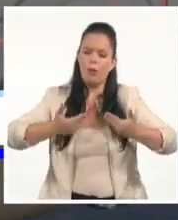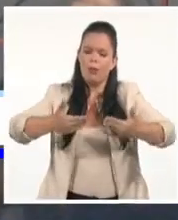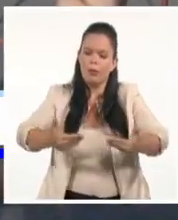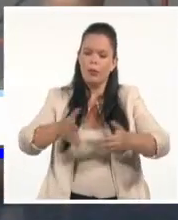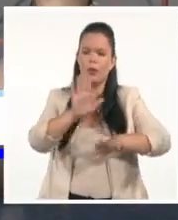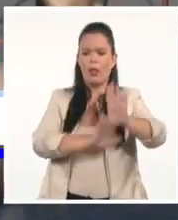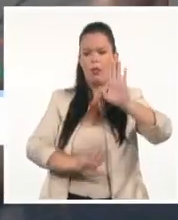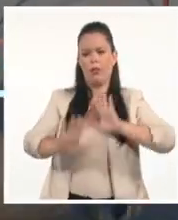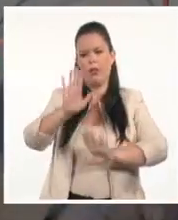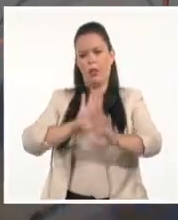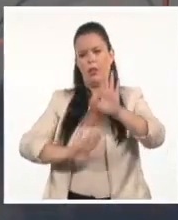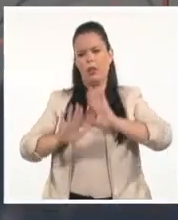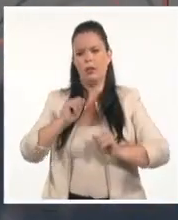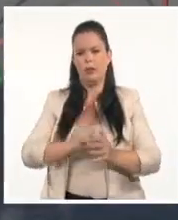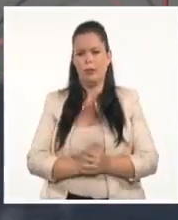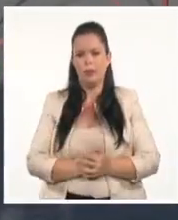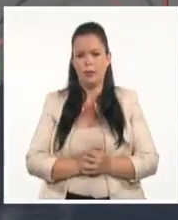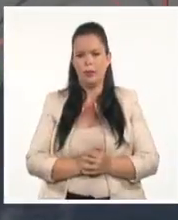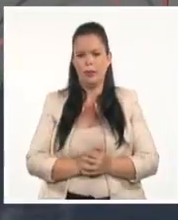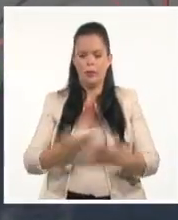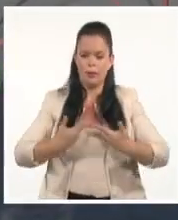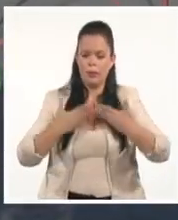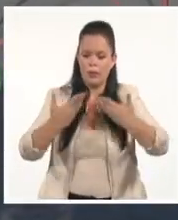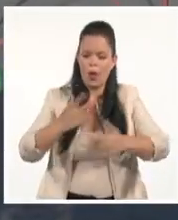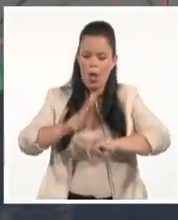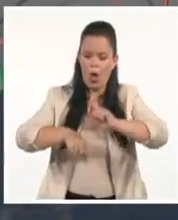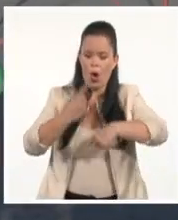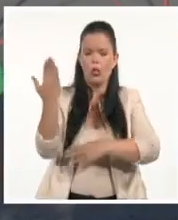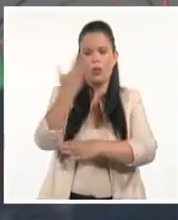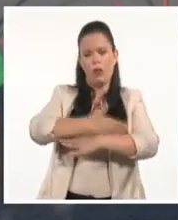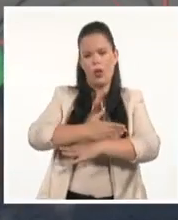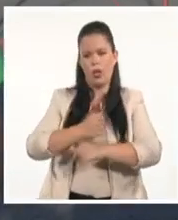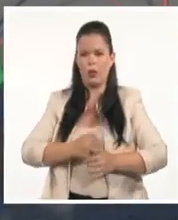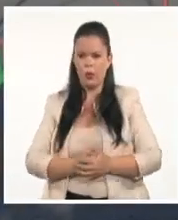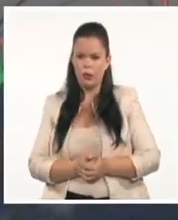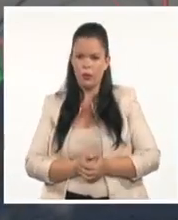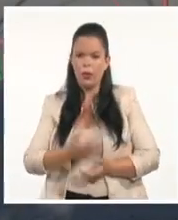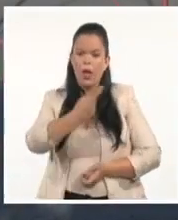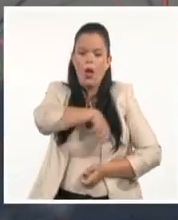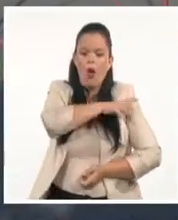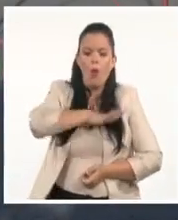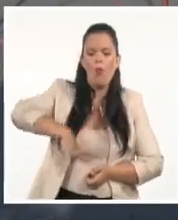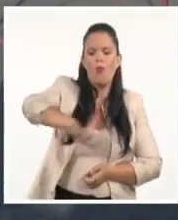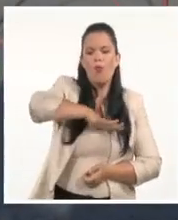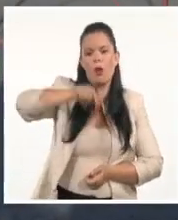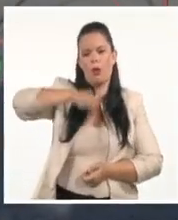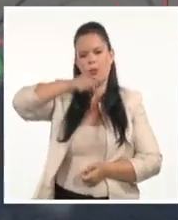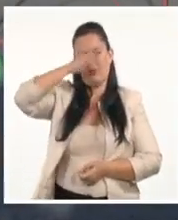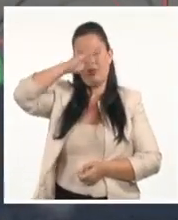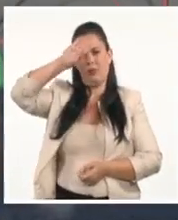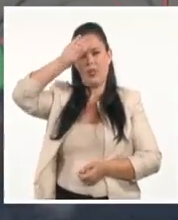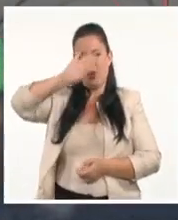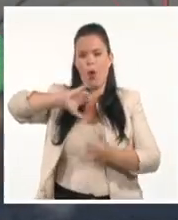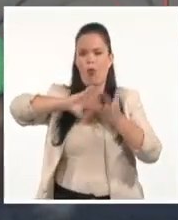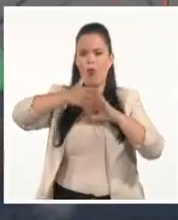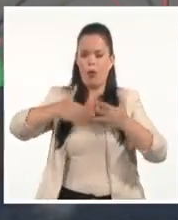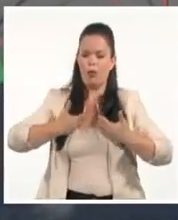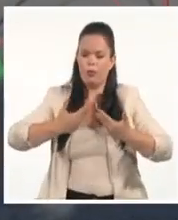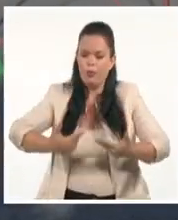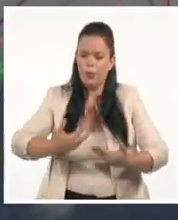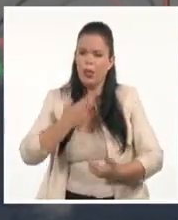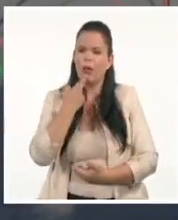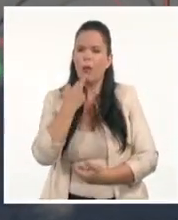que hemos tenido el pueblo de Cuba y es también como respuesta a los